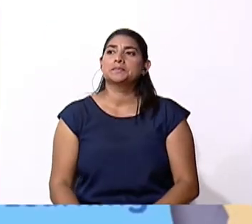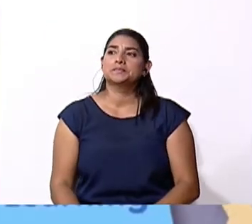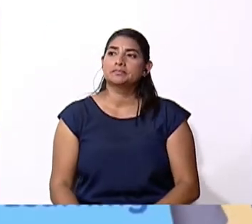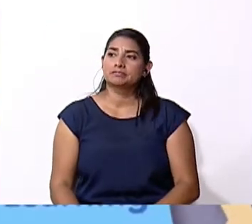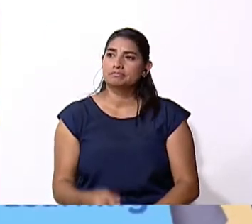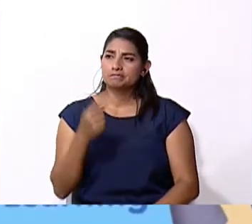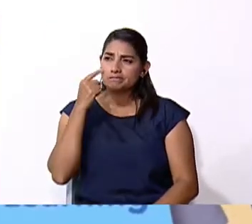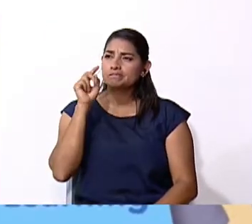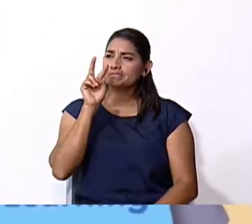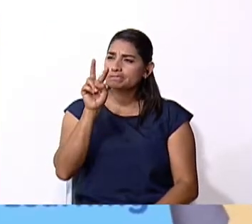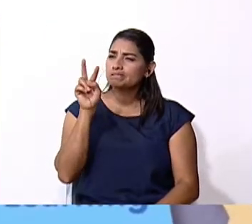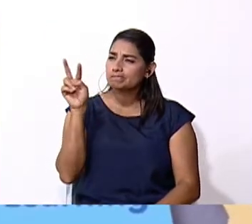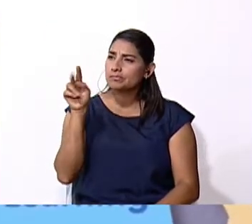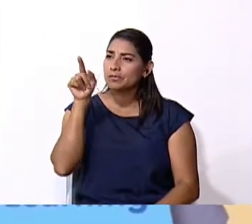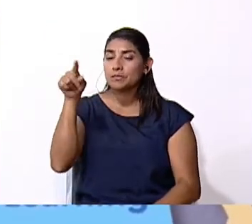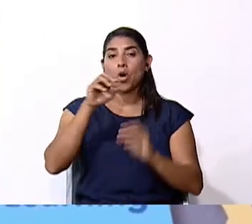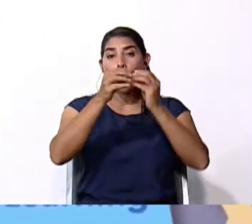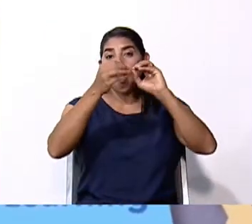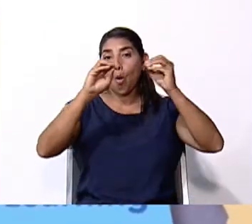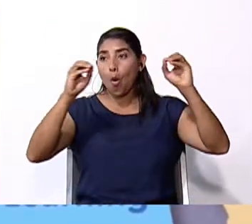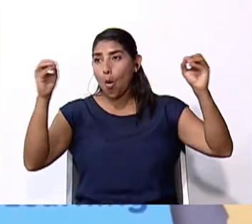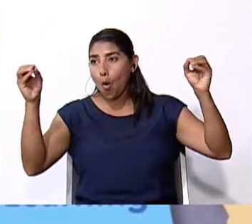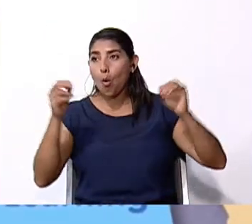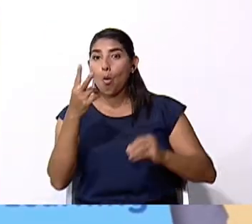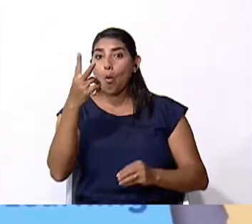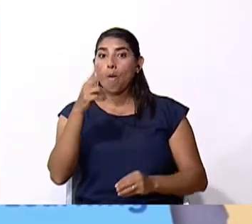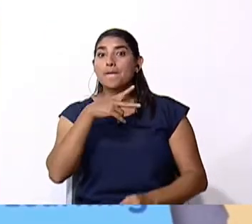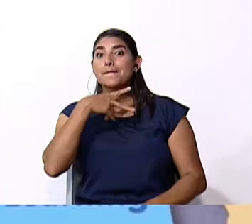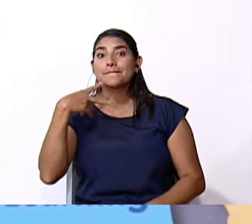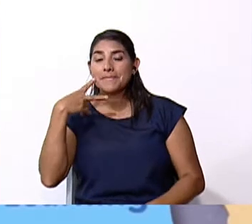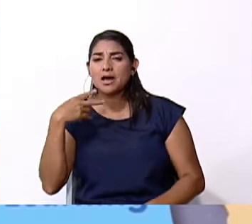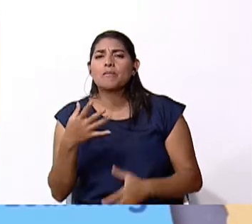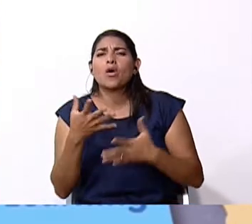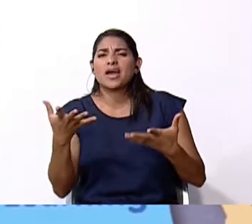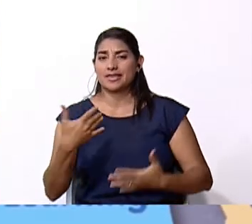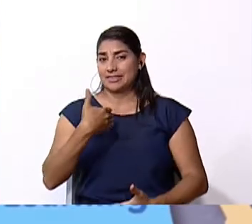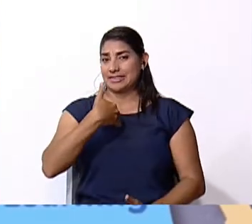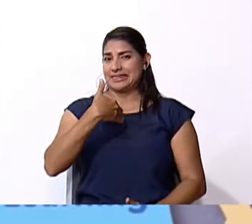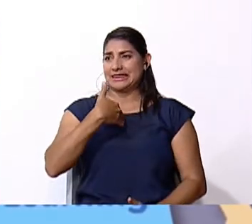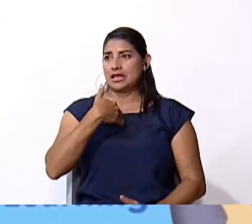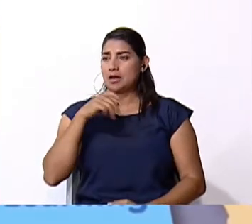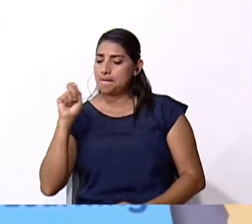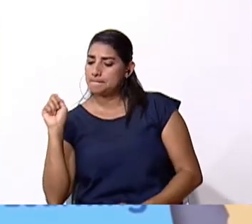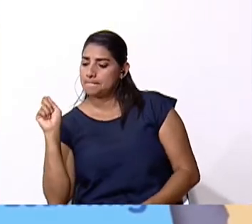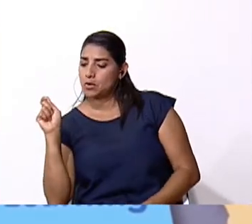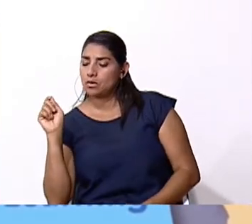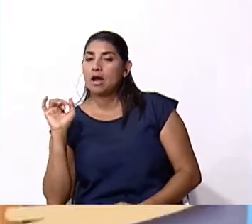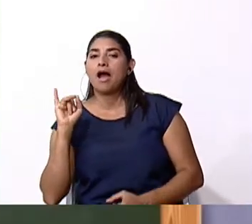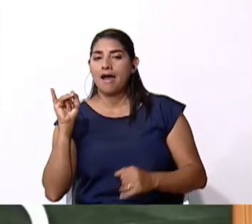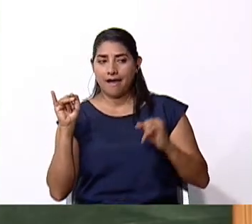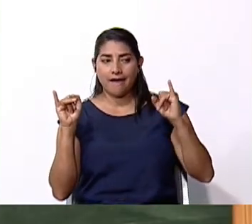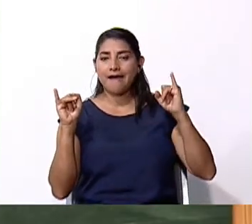Como podéis ver, esta oración tiene un verbo, tiene y acaba en un punto.